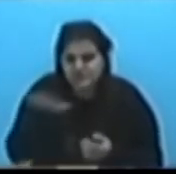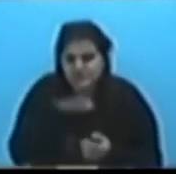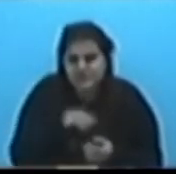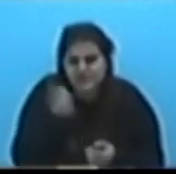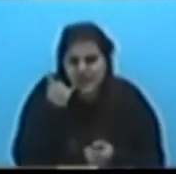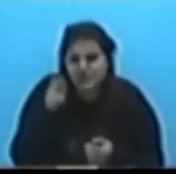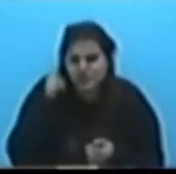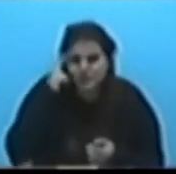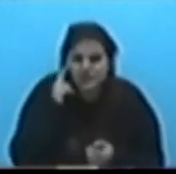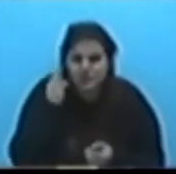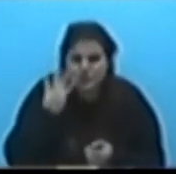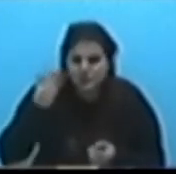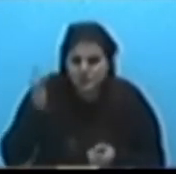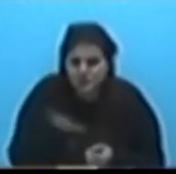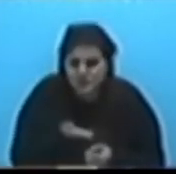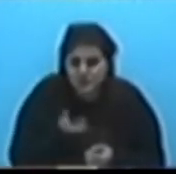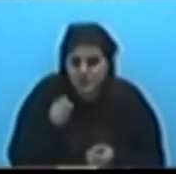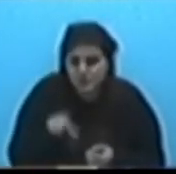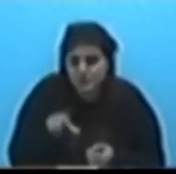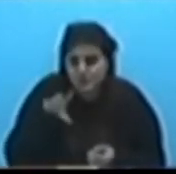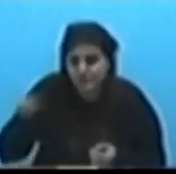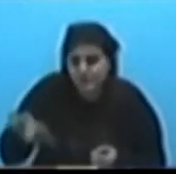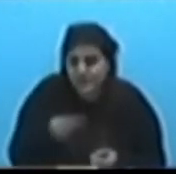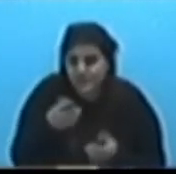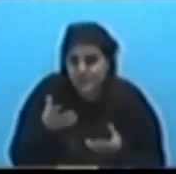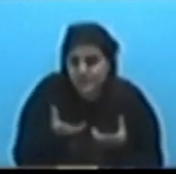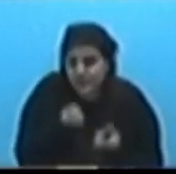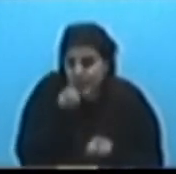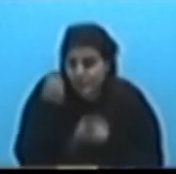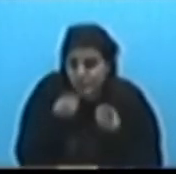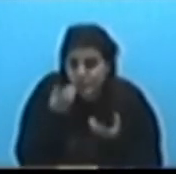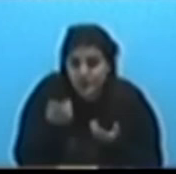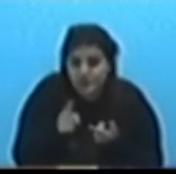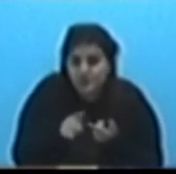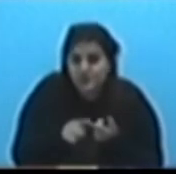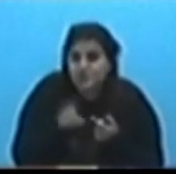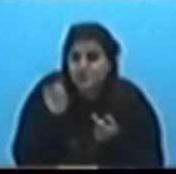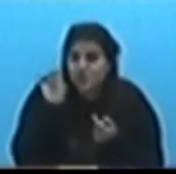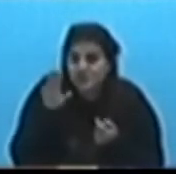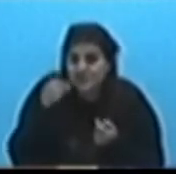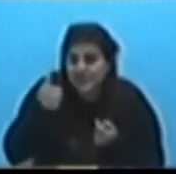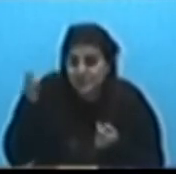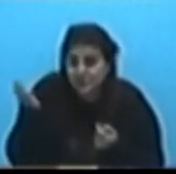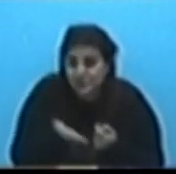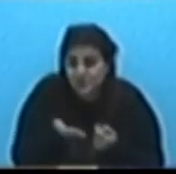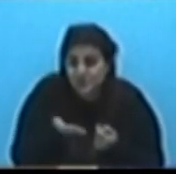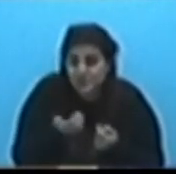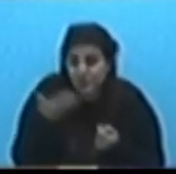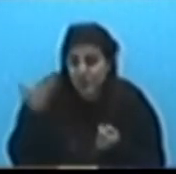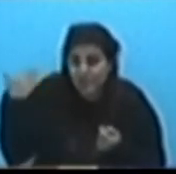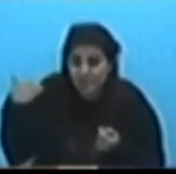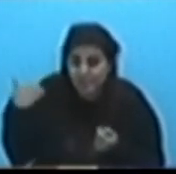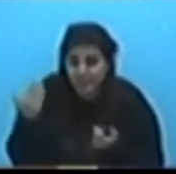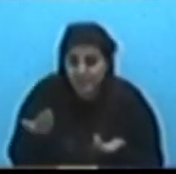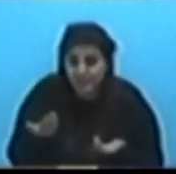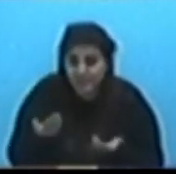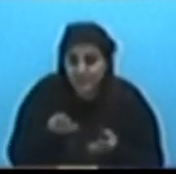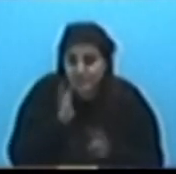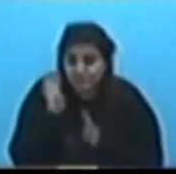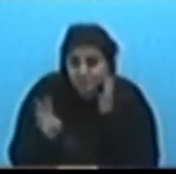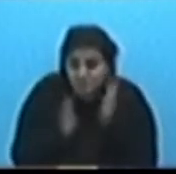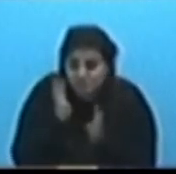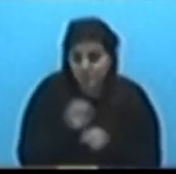al 94% de su origen natural. Tenemos solamente el 6% de lo que teníamos antes de montes y